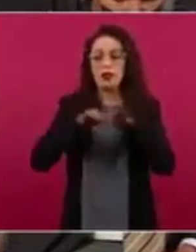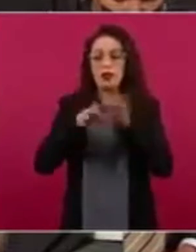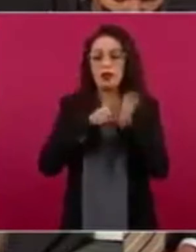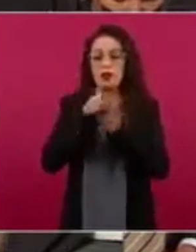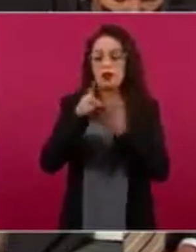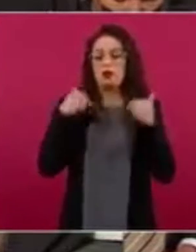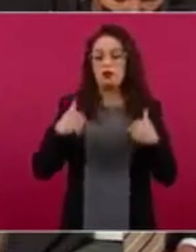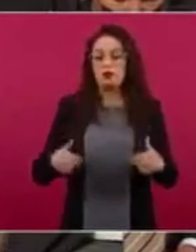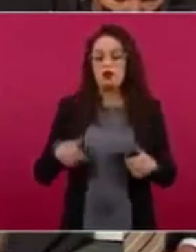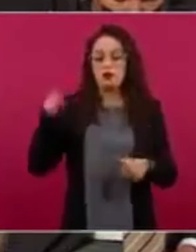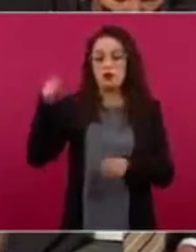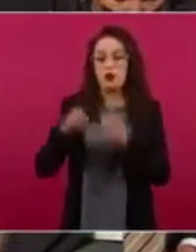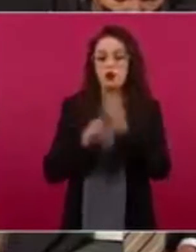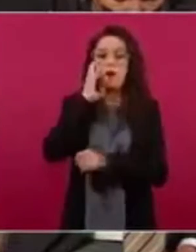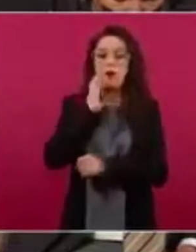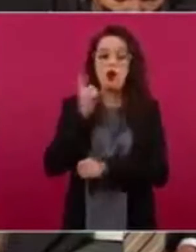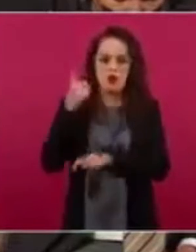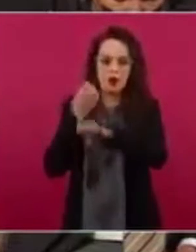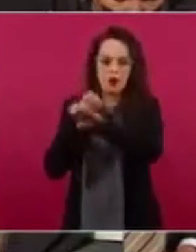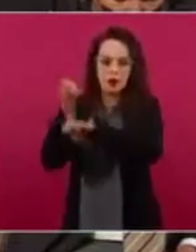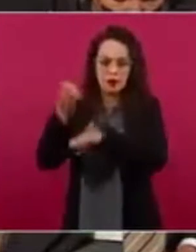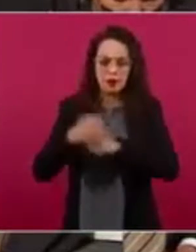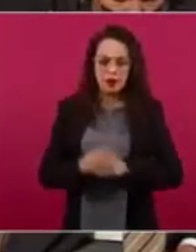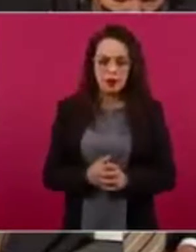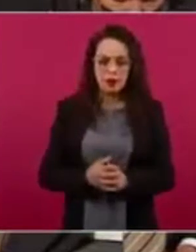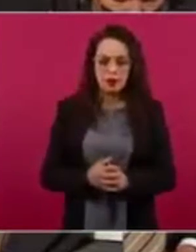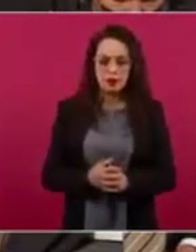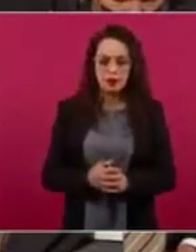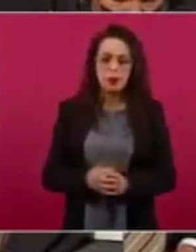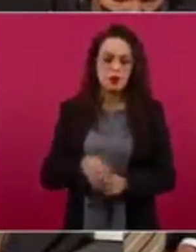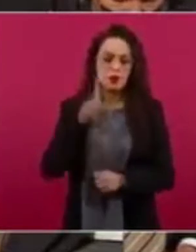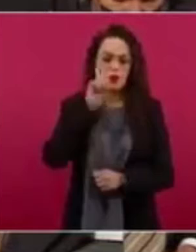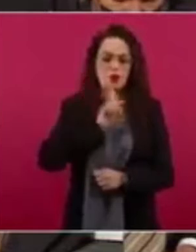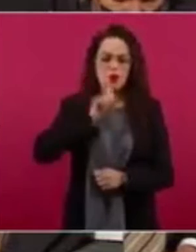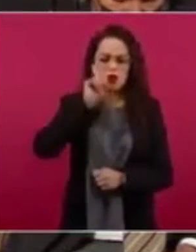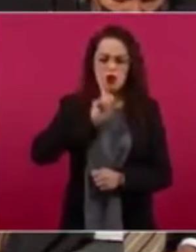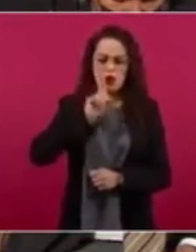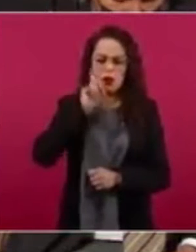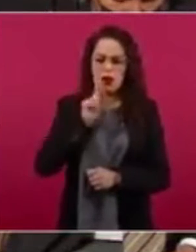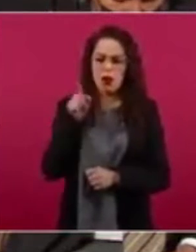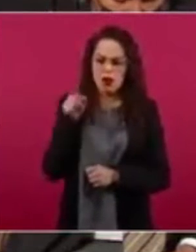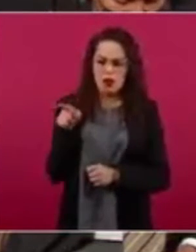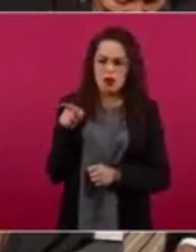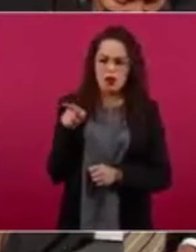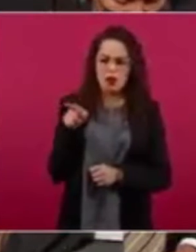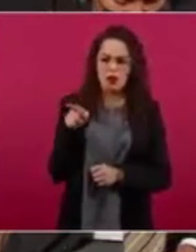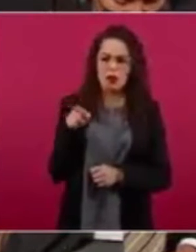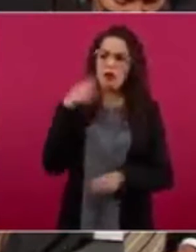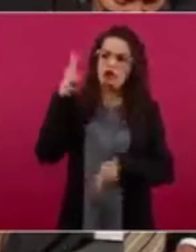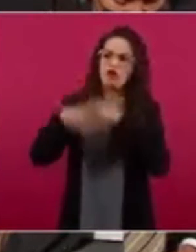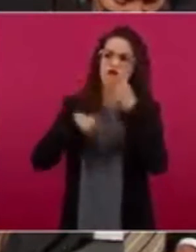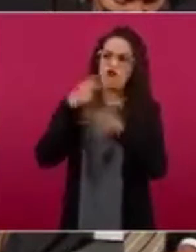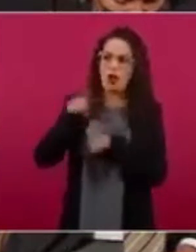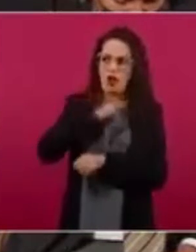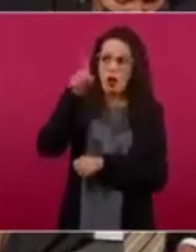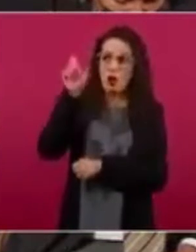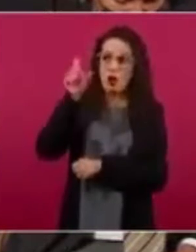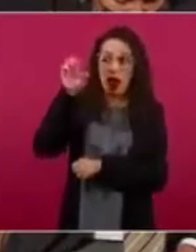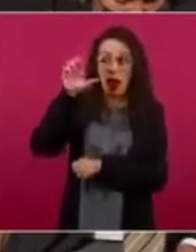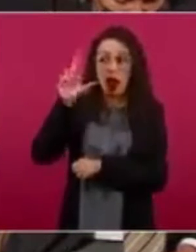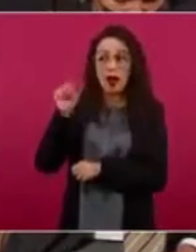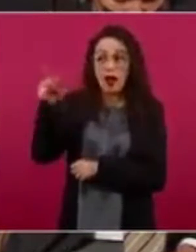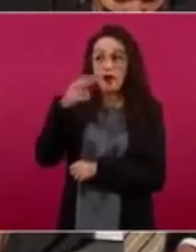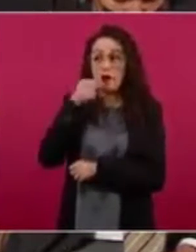de madres rastreadoras en donde ellas acudieron cuando Enrique Irazoque estuvo al frente de